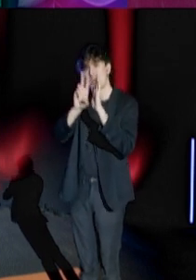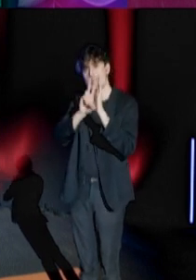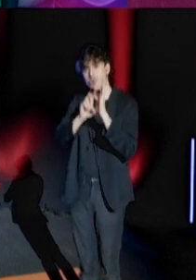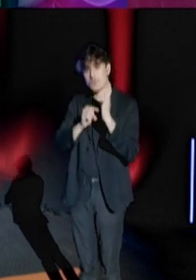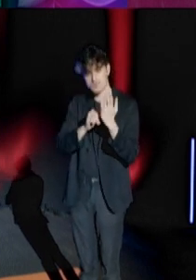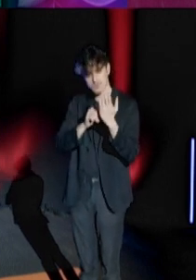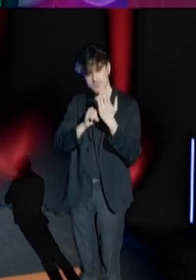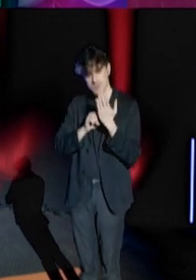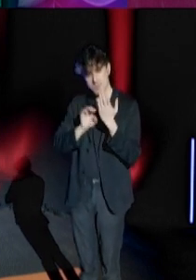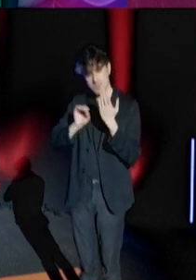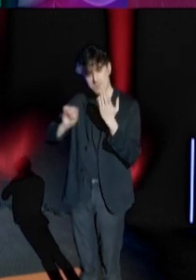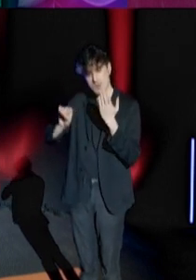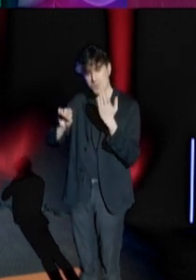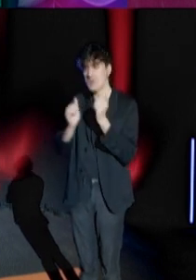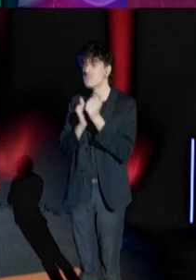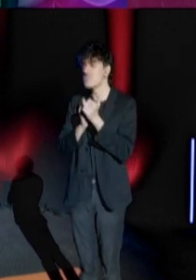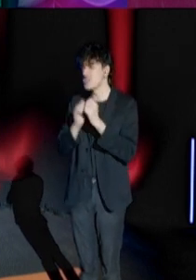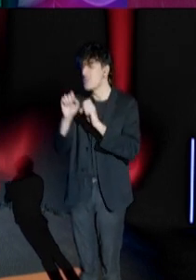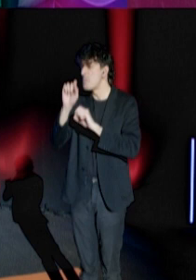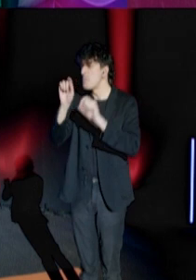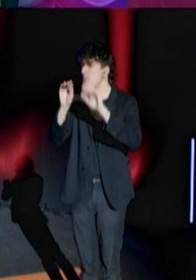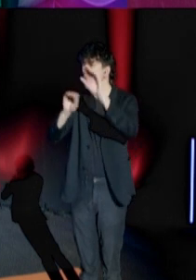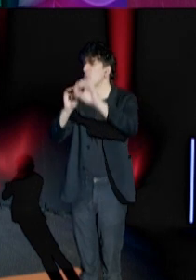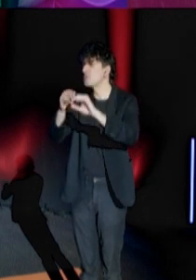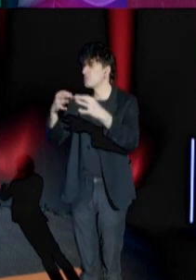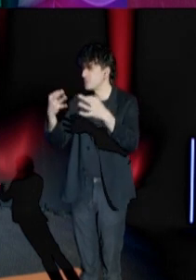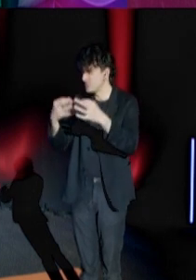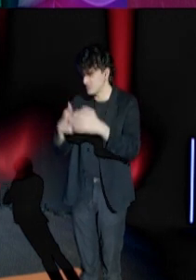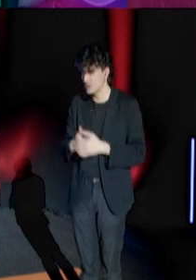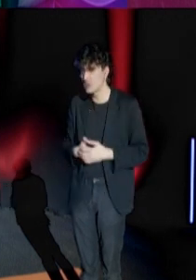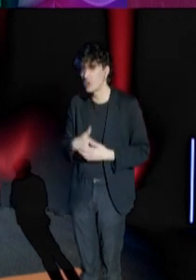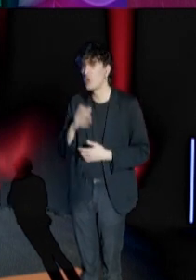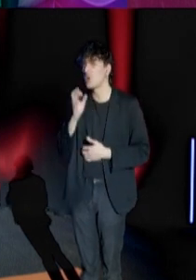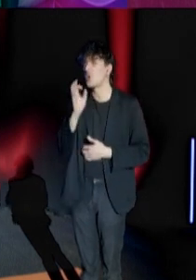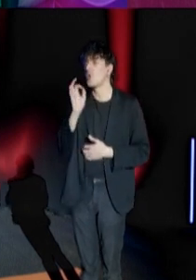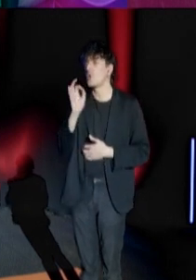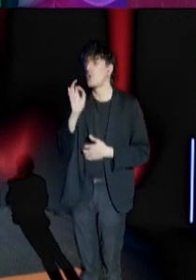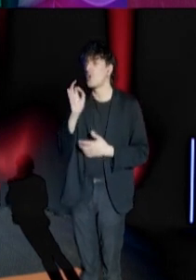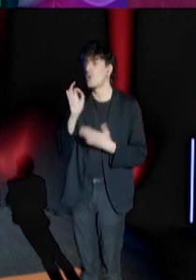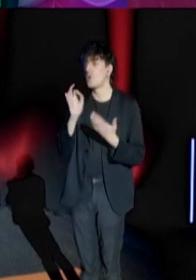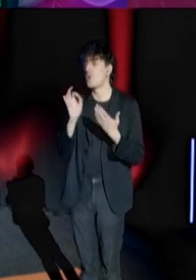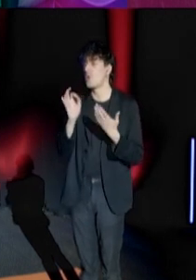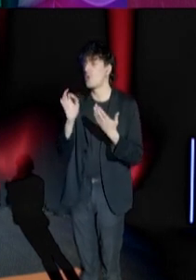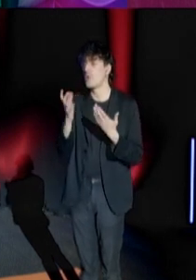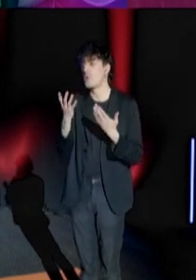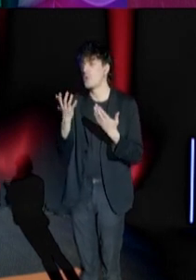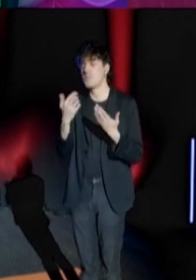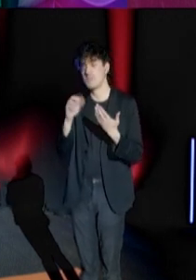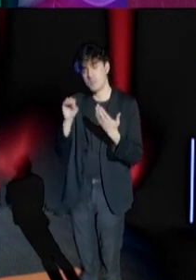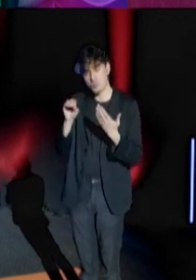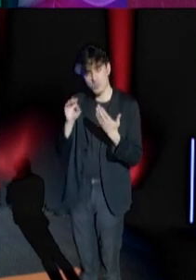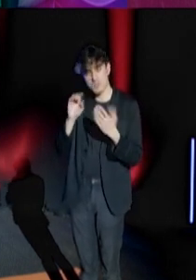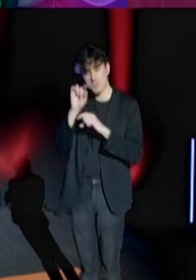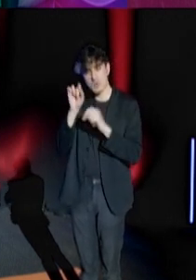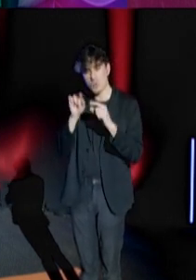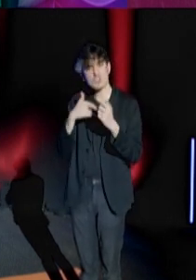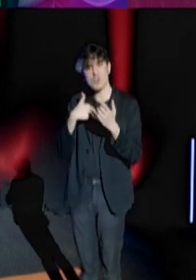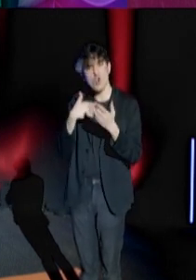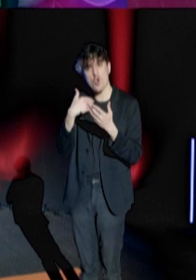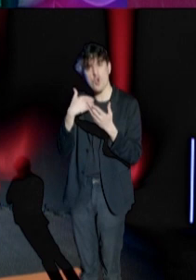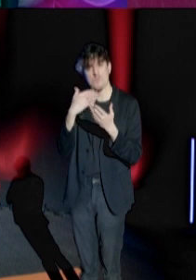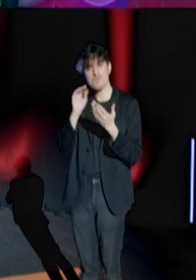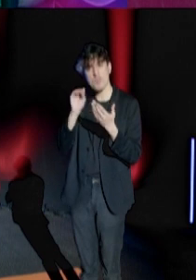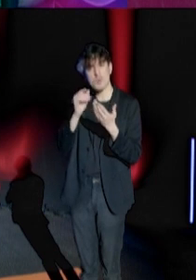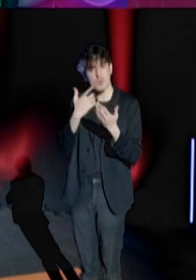preguntas le tengo que hacer o incluso durante de la entrevista le pregunto a copilot qué preguntas no he hecho entonces hay miles de ejemplos en recursos